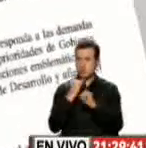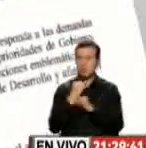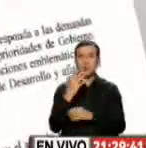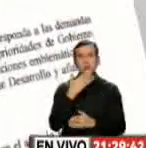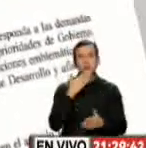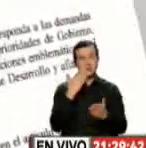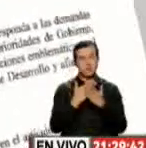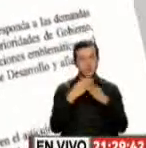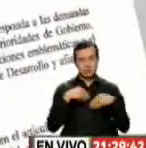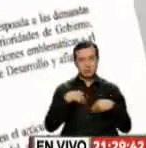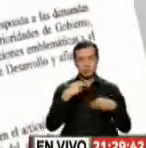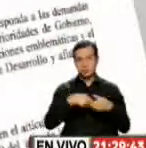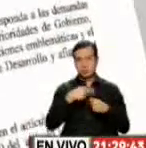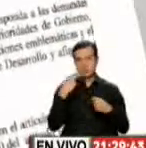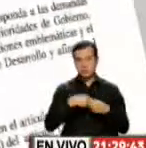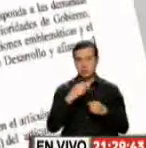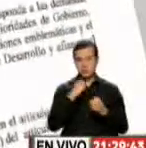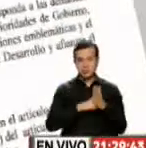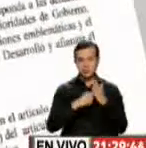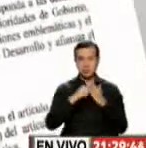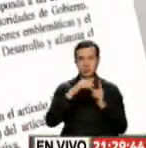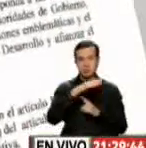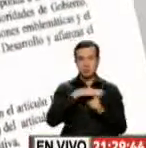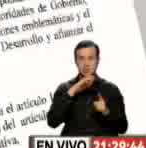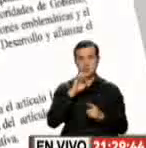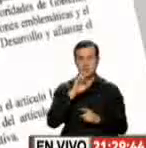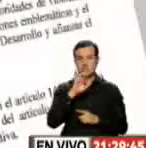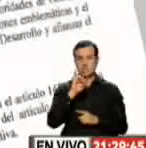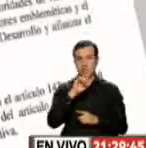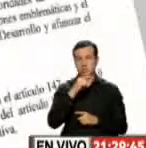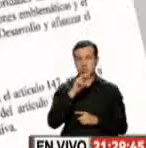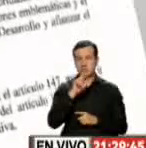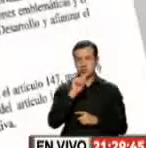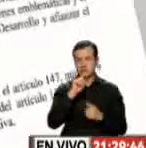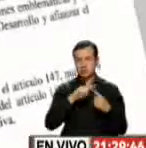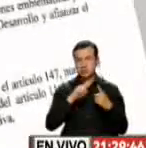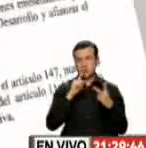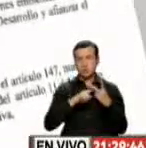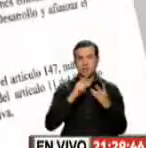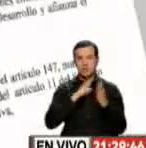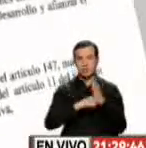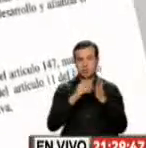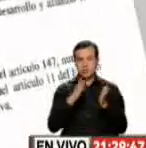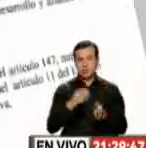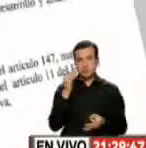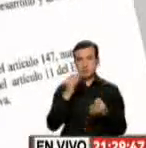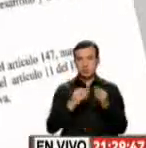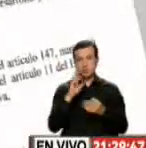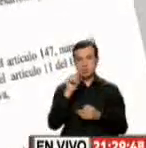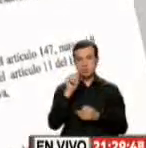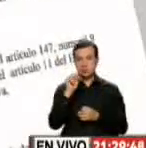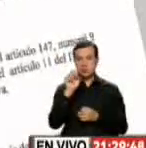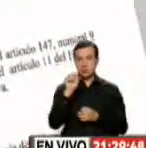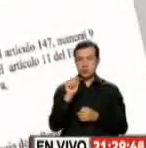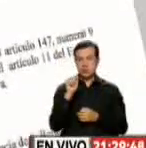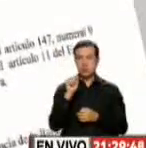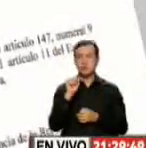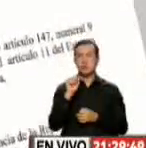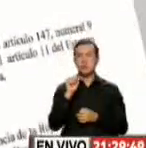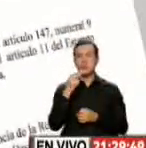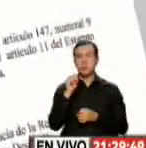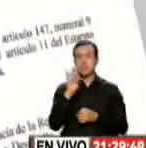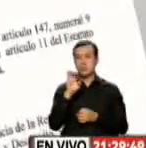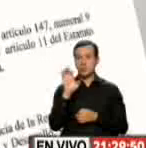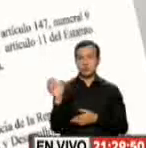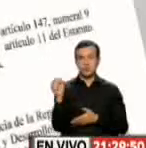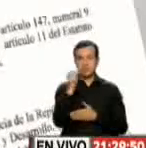agradeció y aceptó las renuncias del ministro de Ambiente, Tarciso Granizo, y también la ministra de Justicia, Rosana Alvarado. Humberto Cholango fue